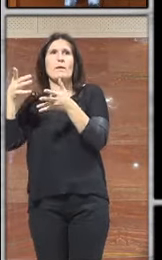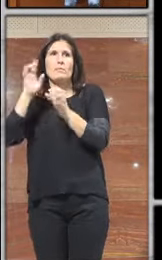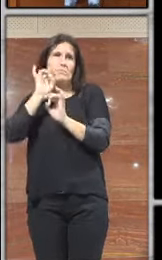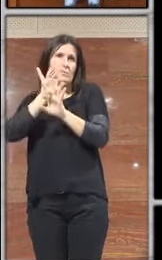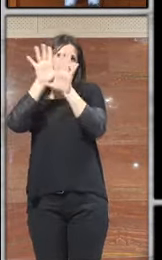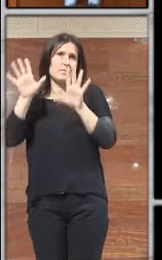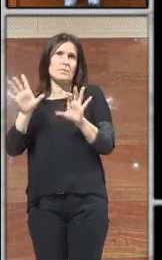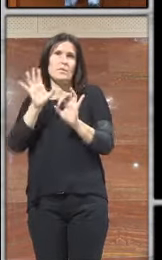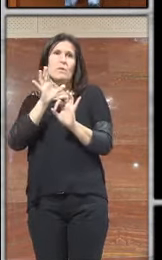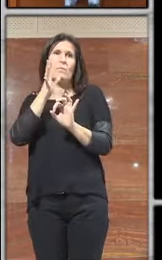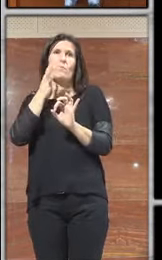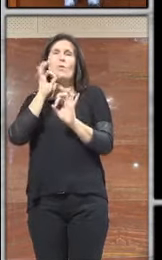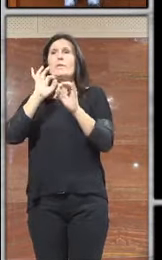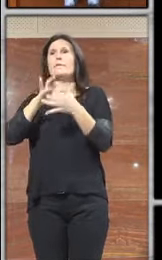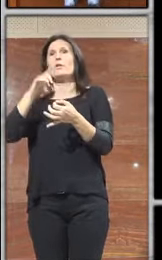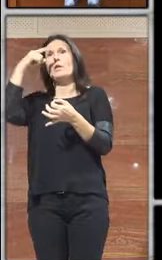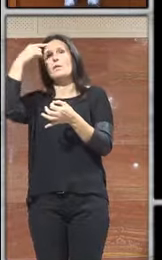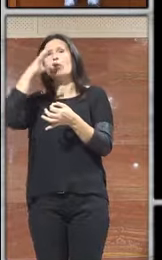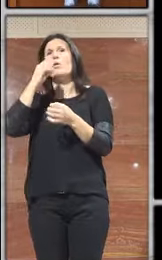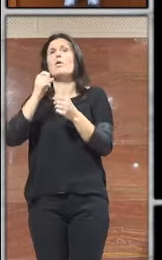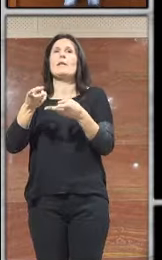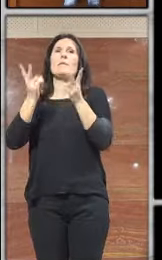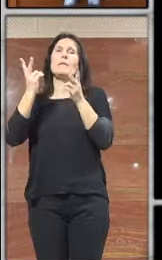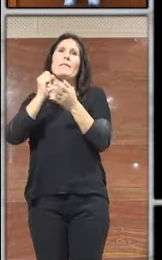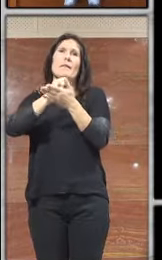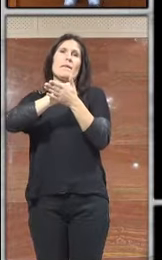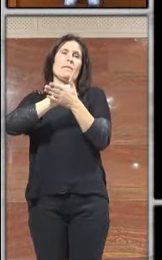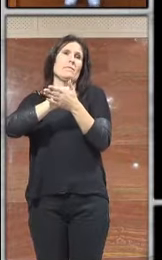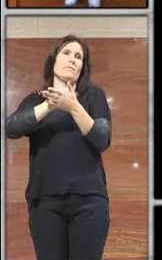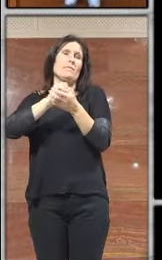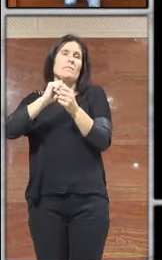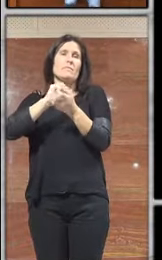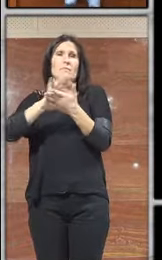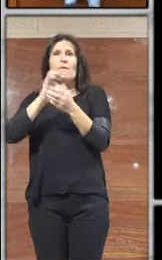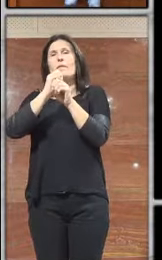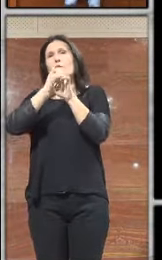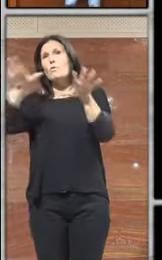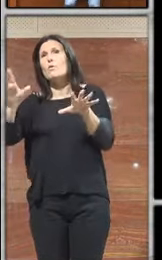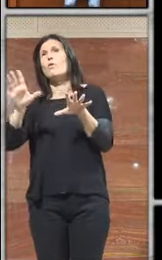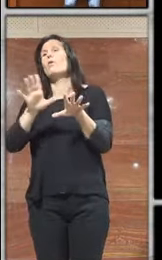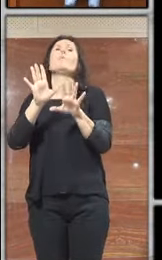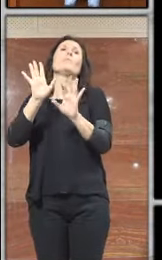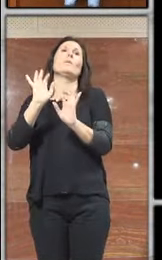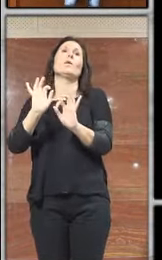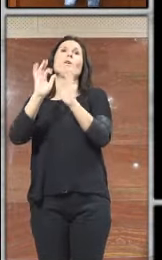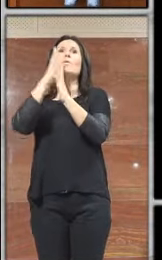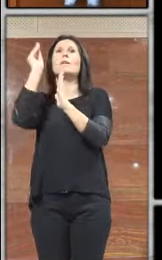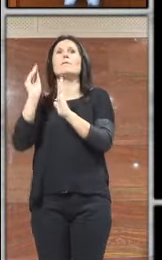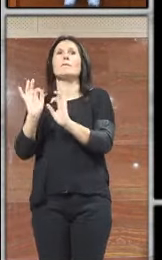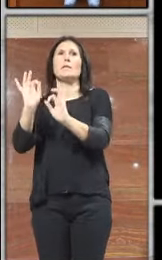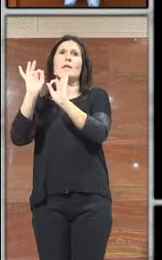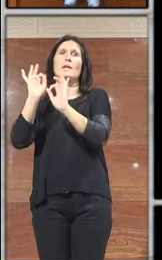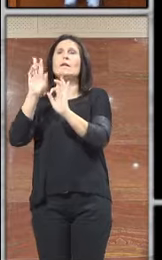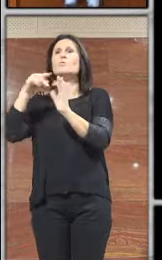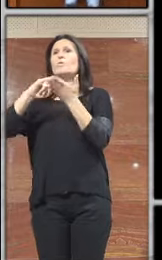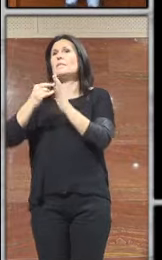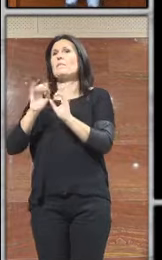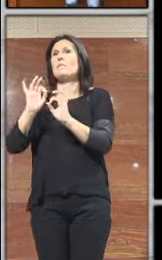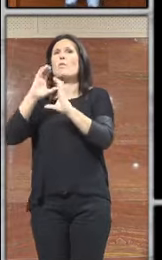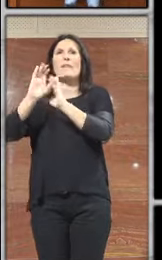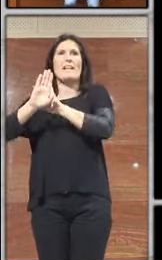el factor cultural, la libertad de distribución y, en fin, por todos los valores que representa, pero no deja de ser una biblioteca, no es un sistema de comunicación como tal.